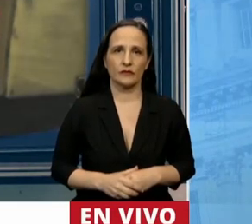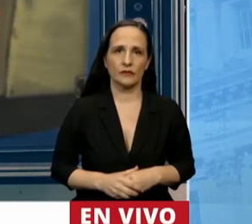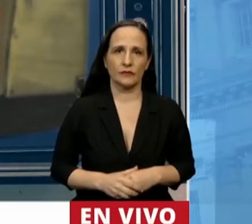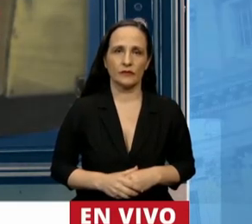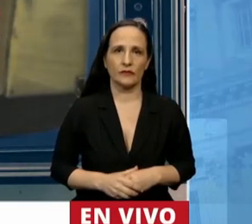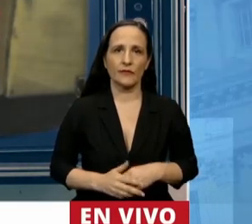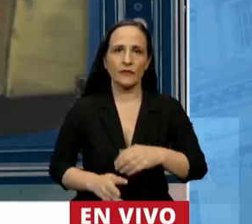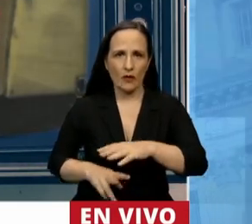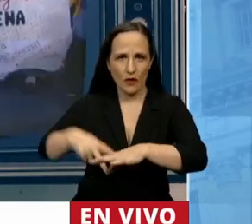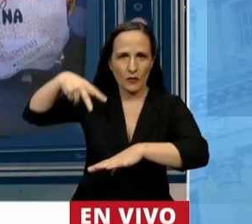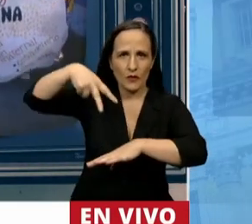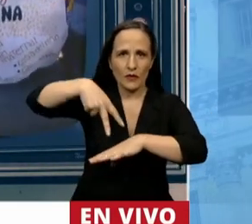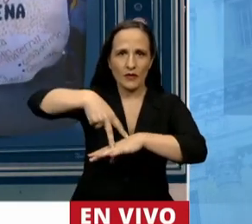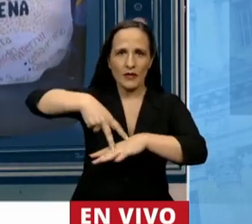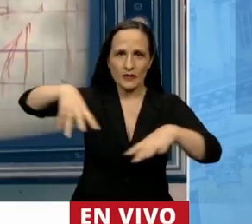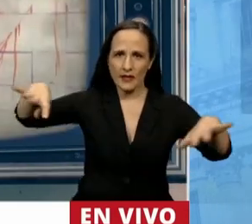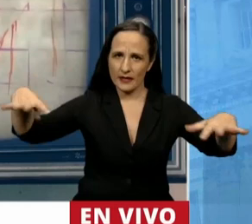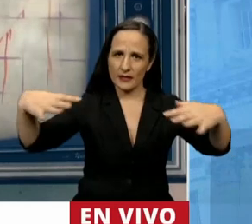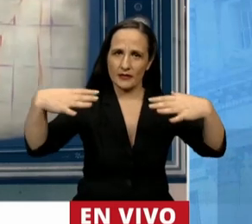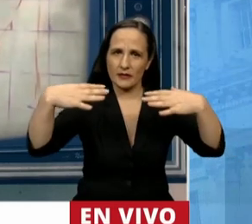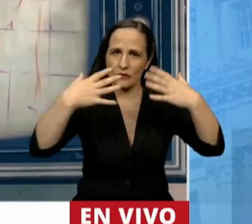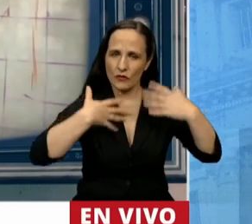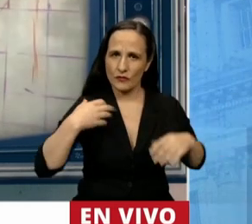por inmortales